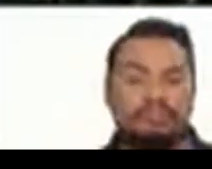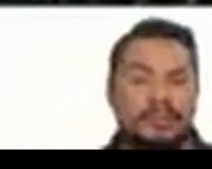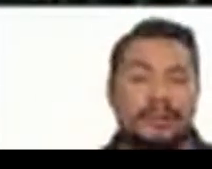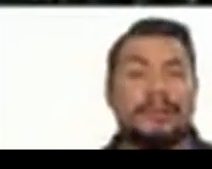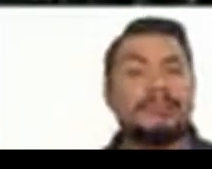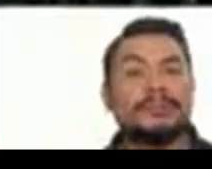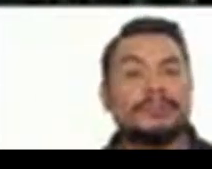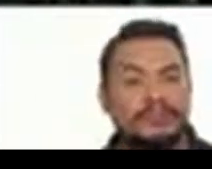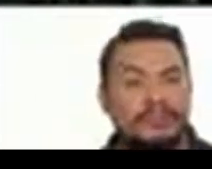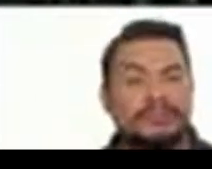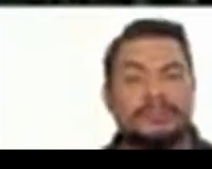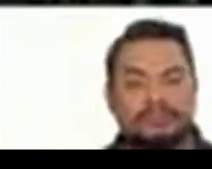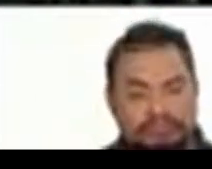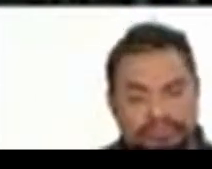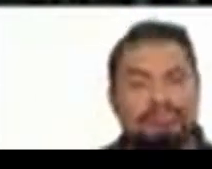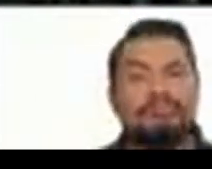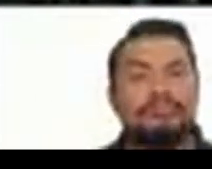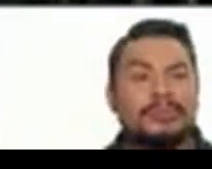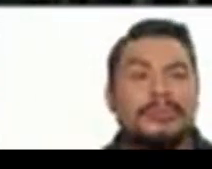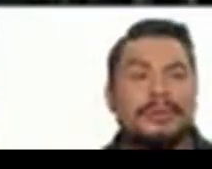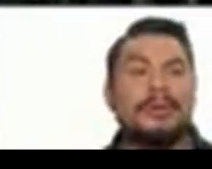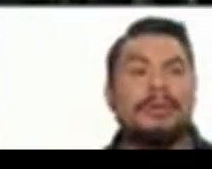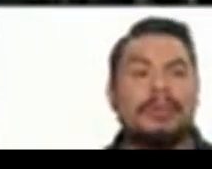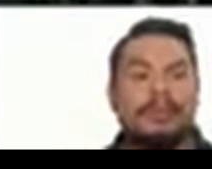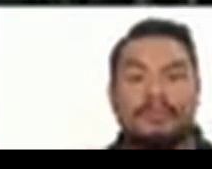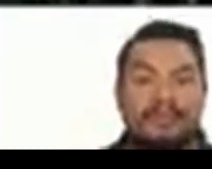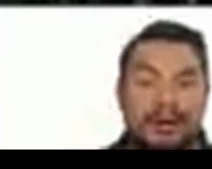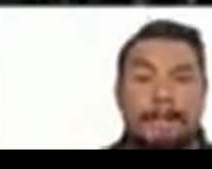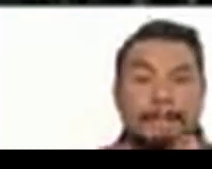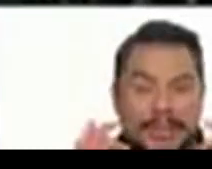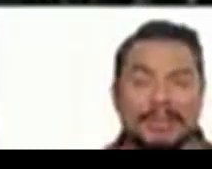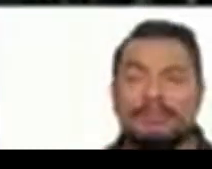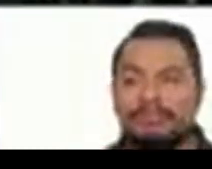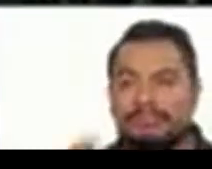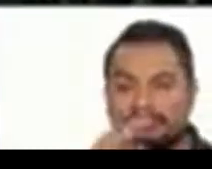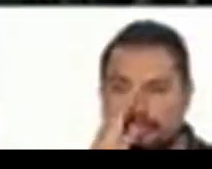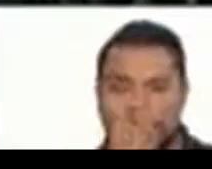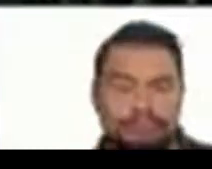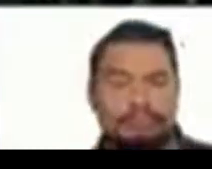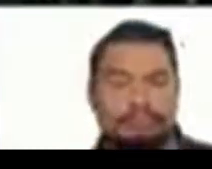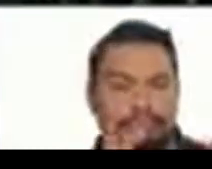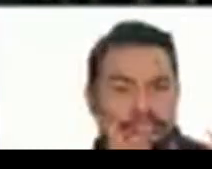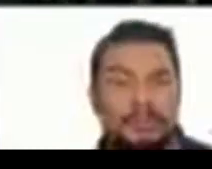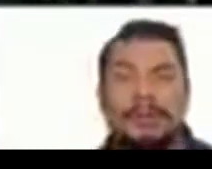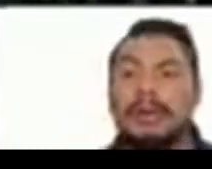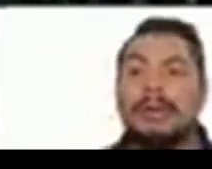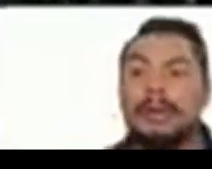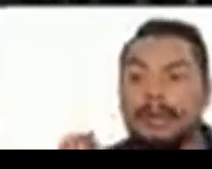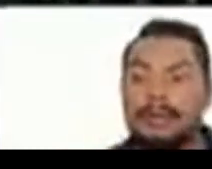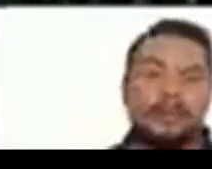la neutralización de amenazas comunes. La cooperación